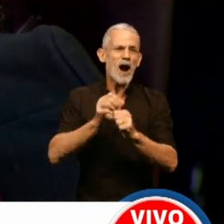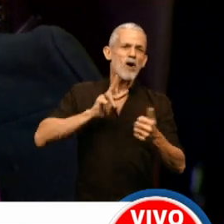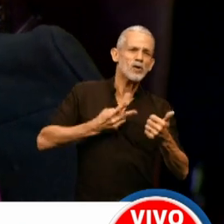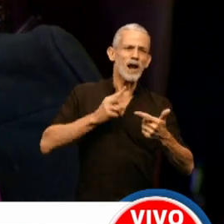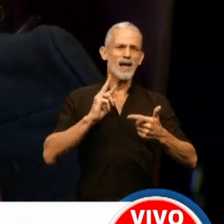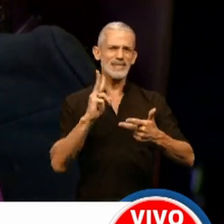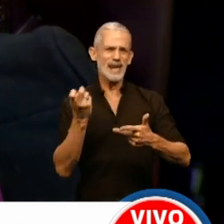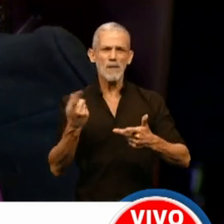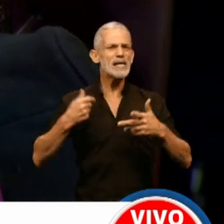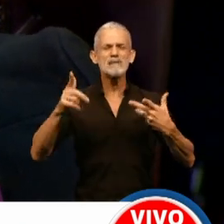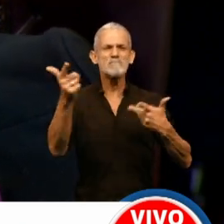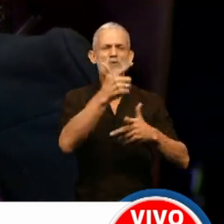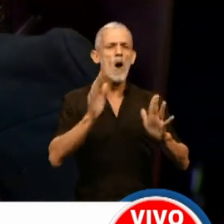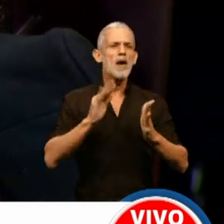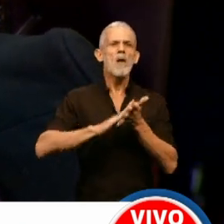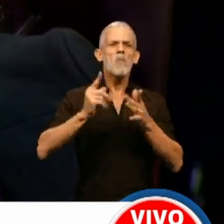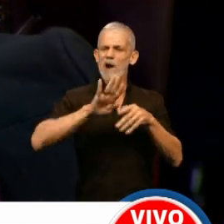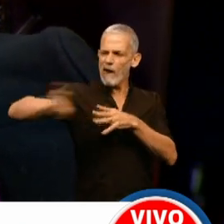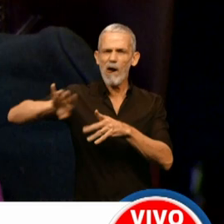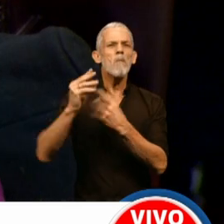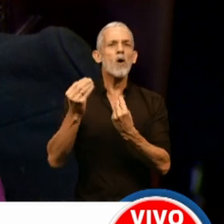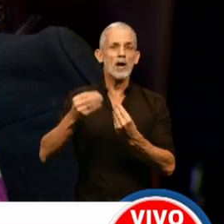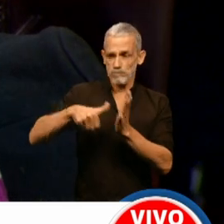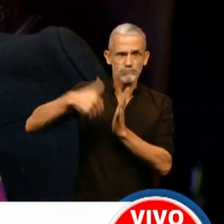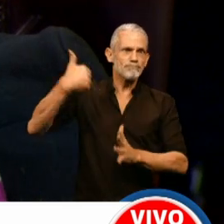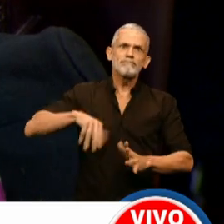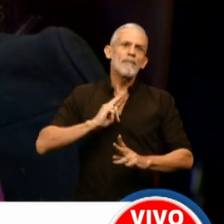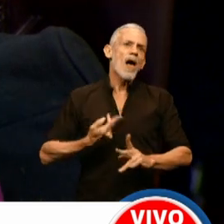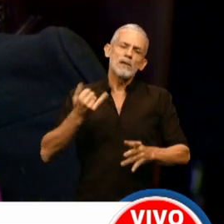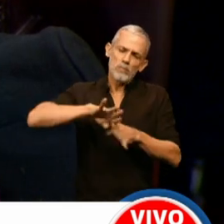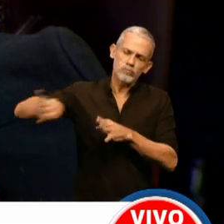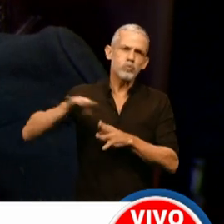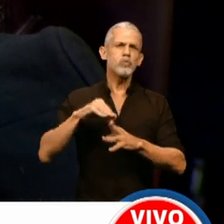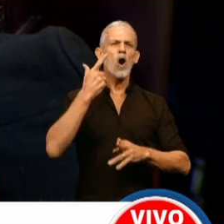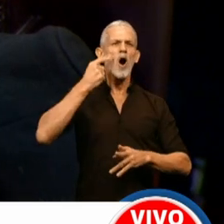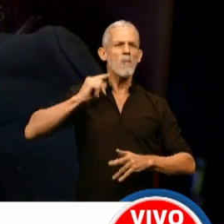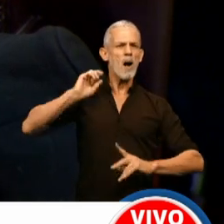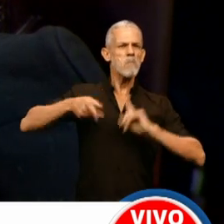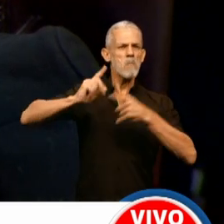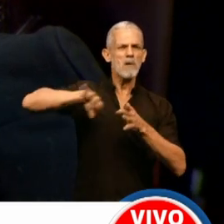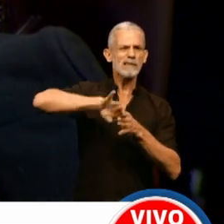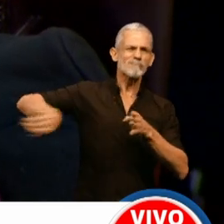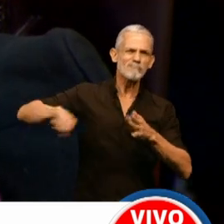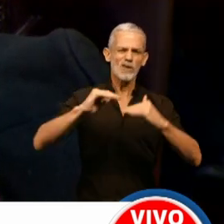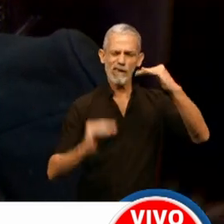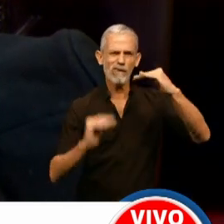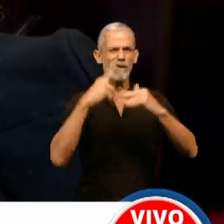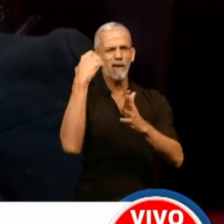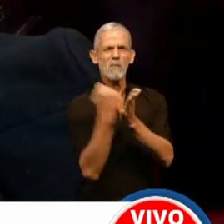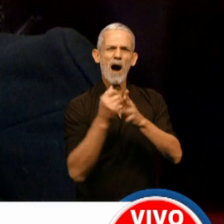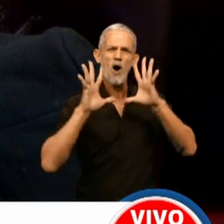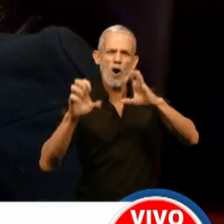trans más que su identidad de género es la violencia patriarcal que se traduce en desigualdades estereotipos